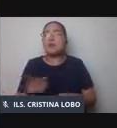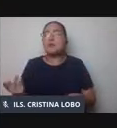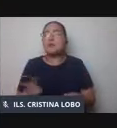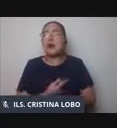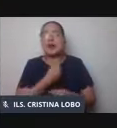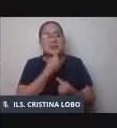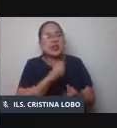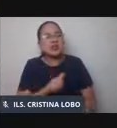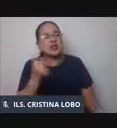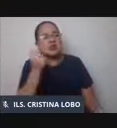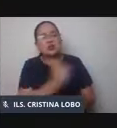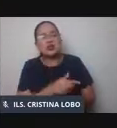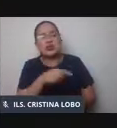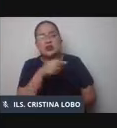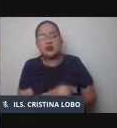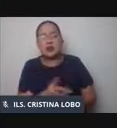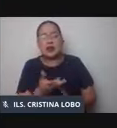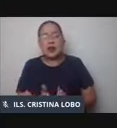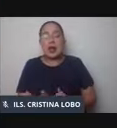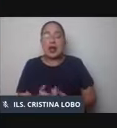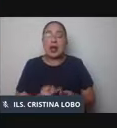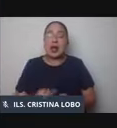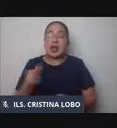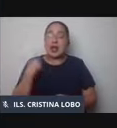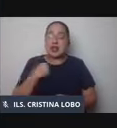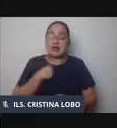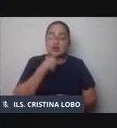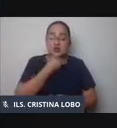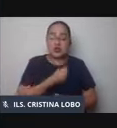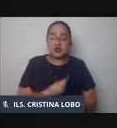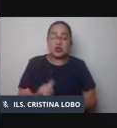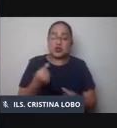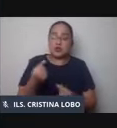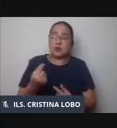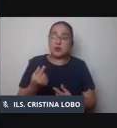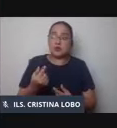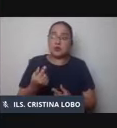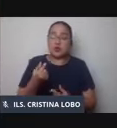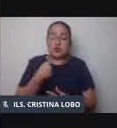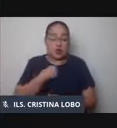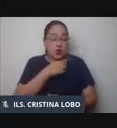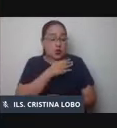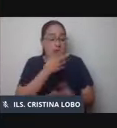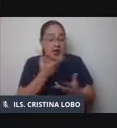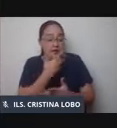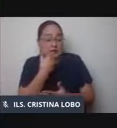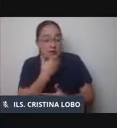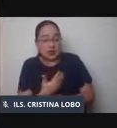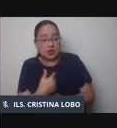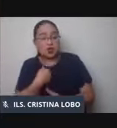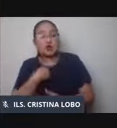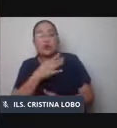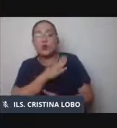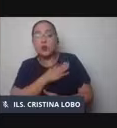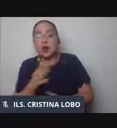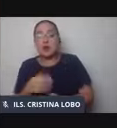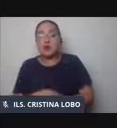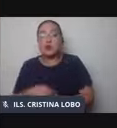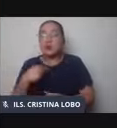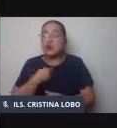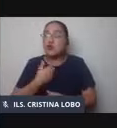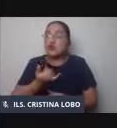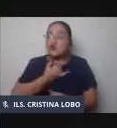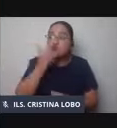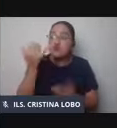que en la infancia me enseñaron que si yo hago cosas buenas, soy buena. Si hago cosas malas, soy mala.